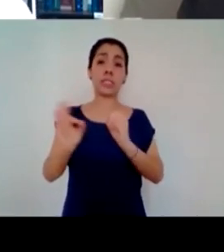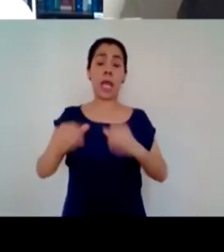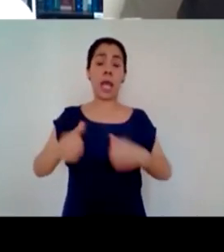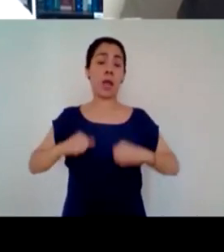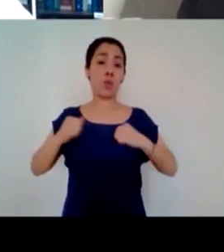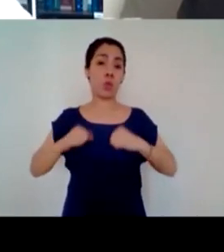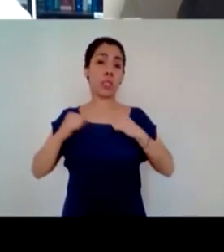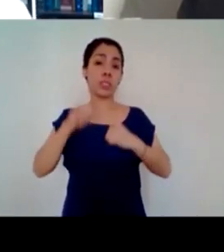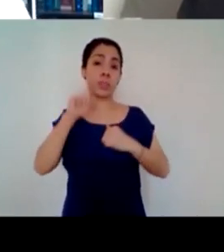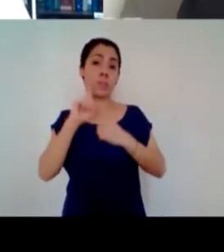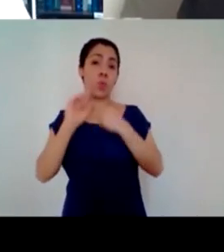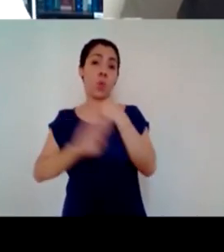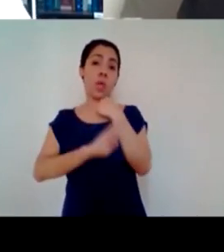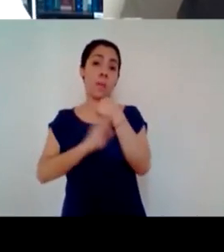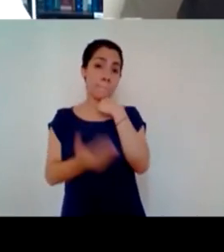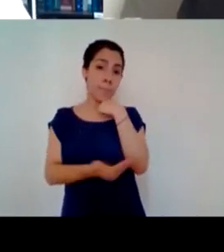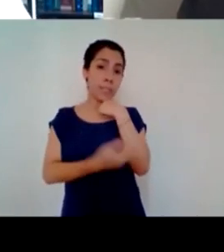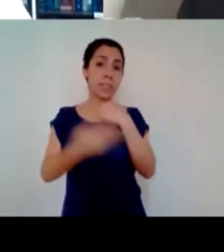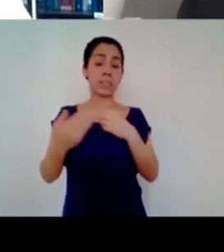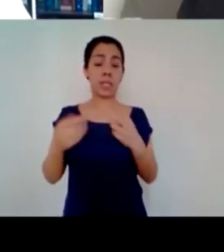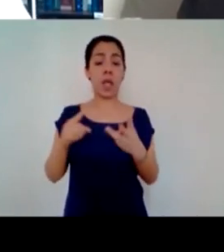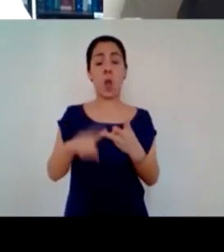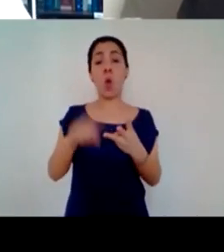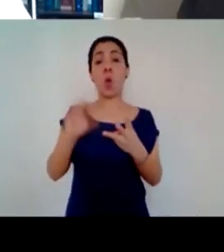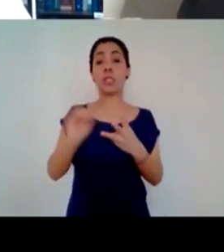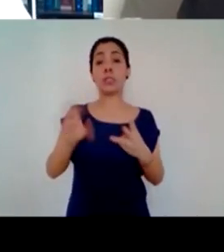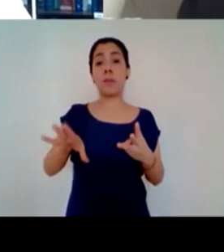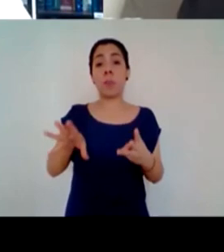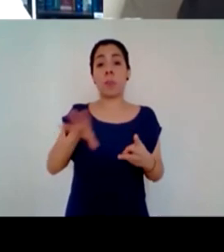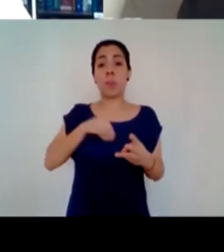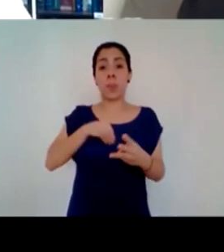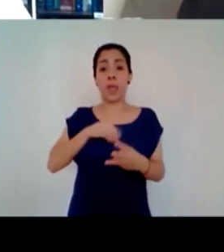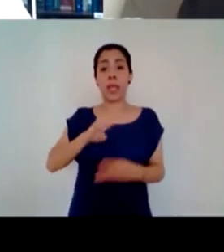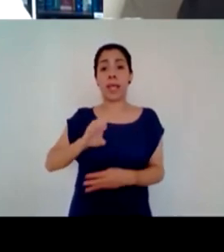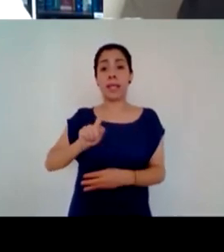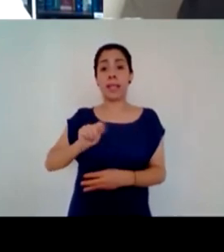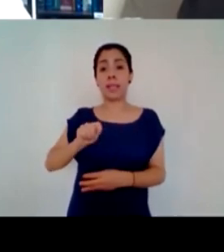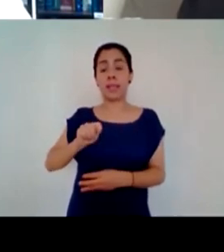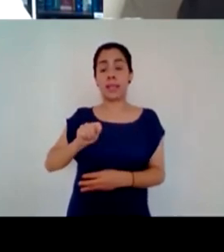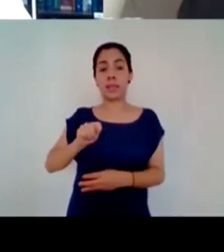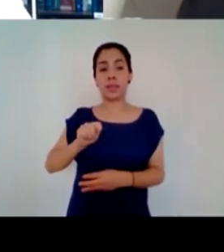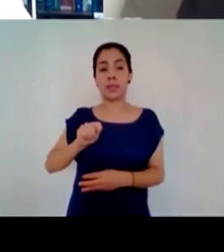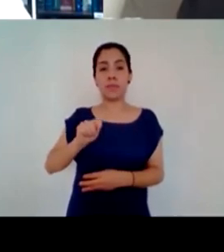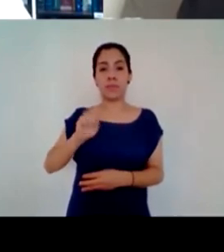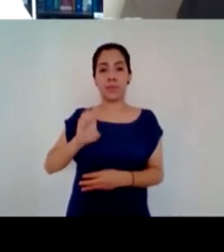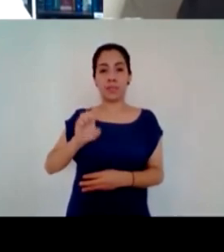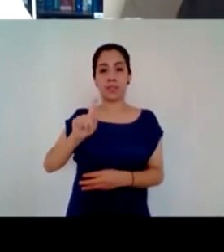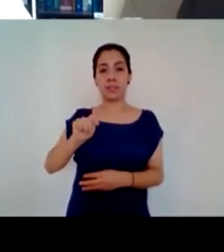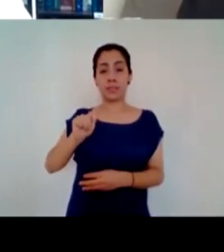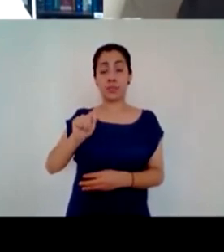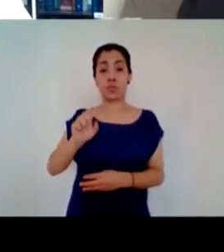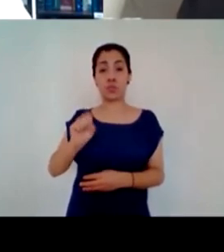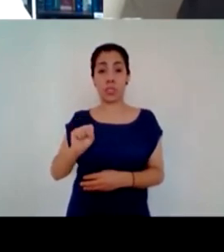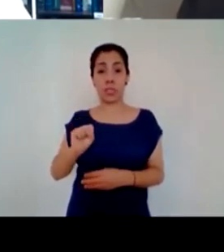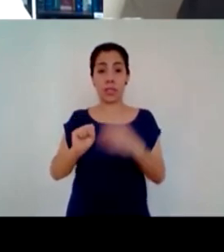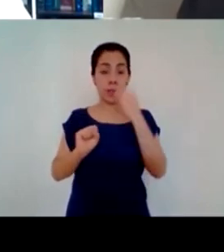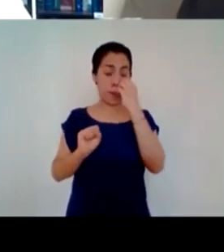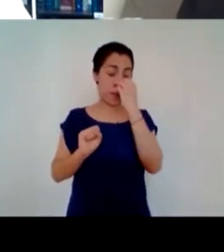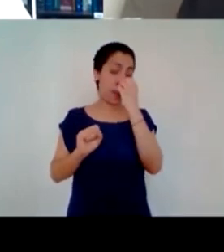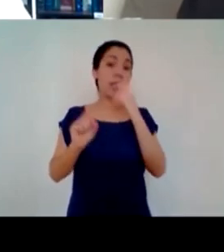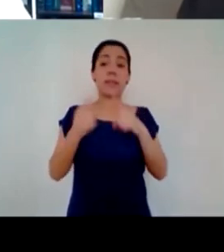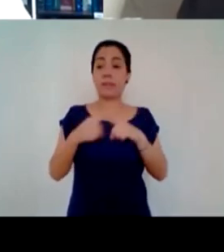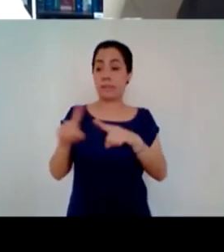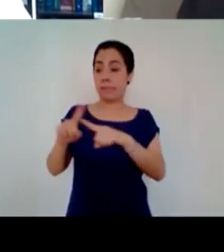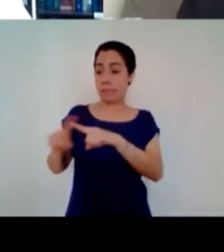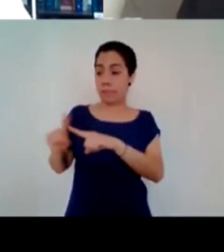adolescente, para tener enfermedades de transmisión sexual, para ser expuesto a la violencia física. Entonces yo quiero hacerles ver que si